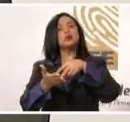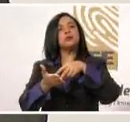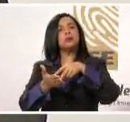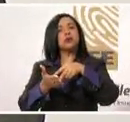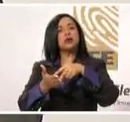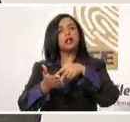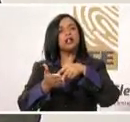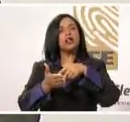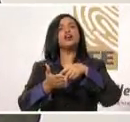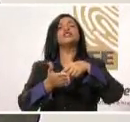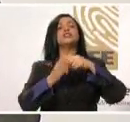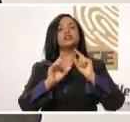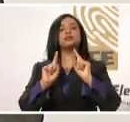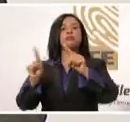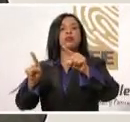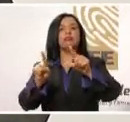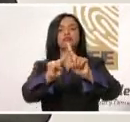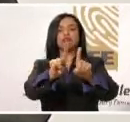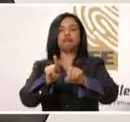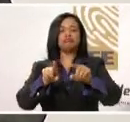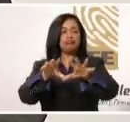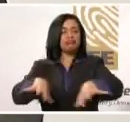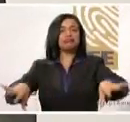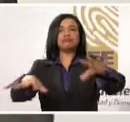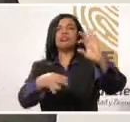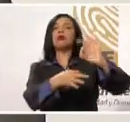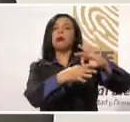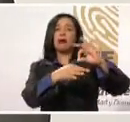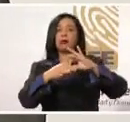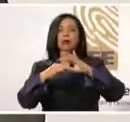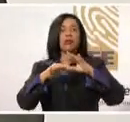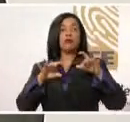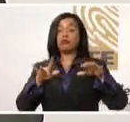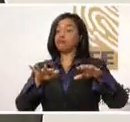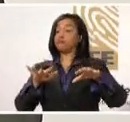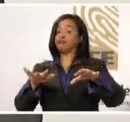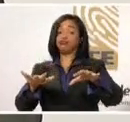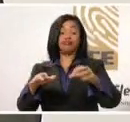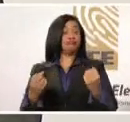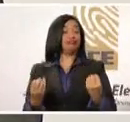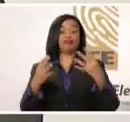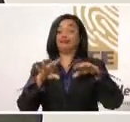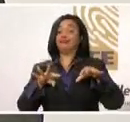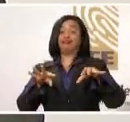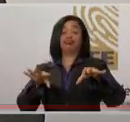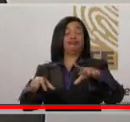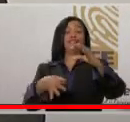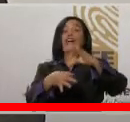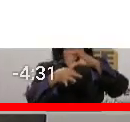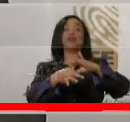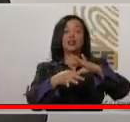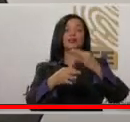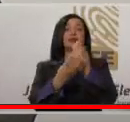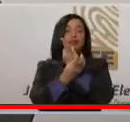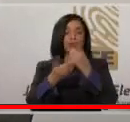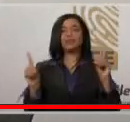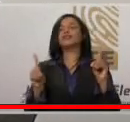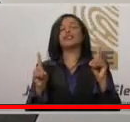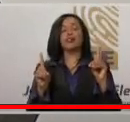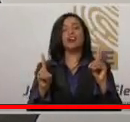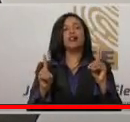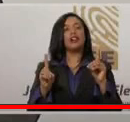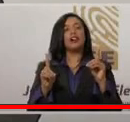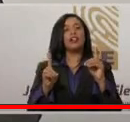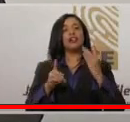a votar. Se levanta hoy como una masa que no se detiene, porque la democracia es